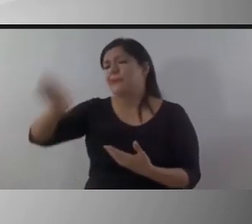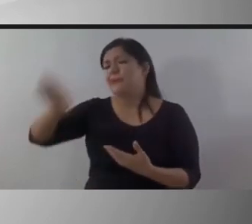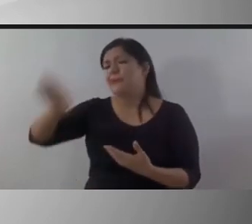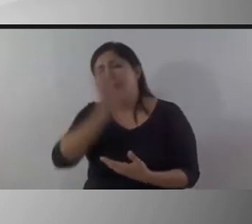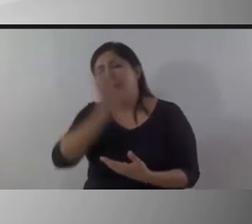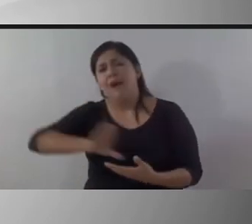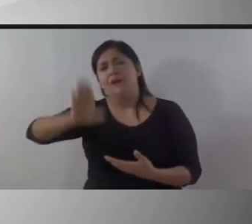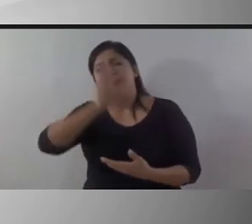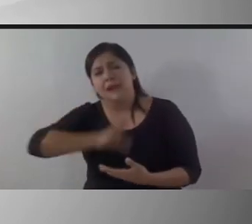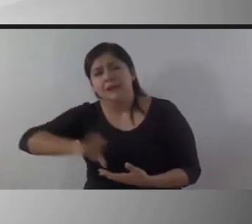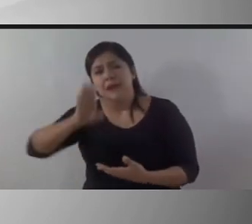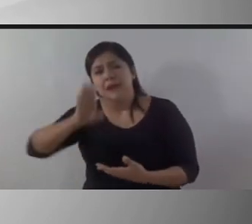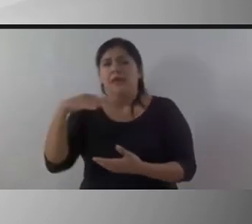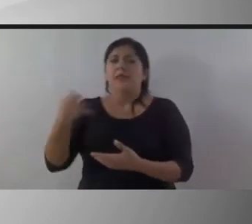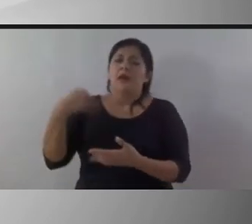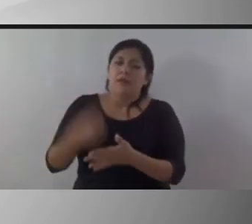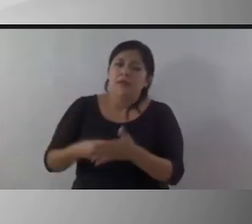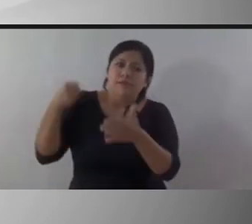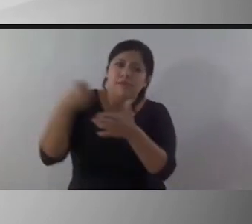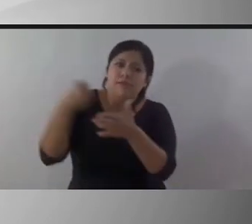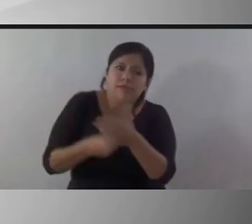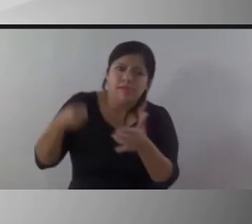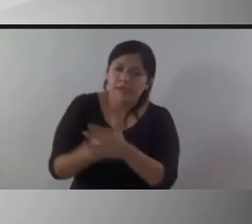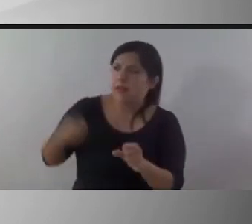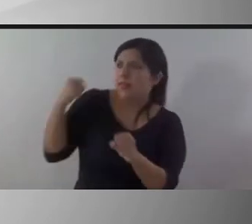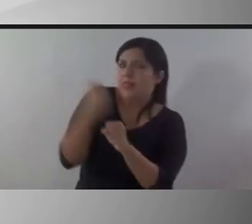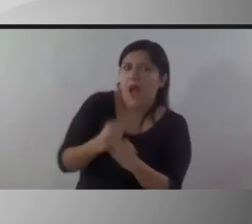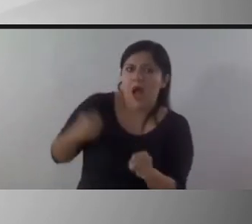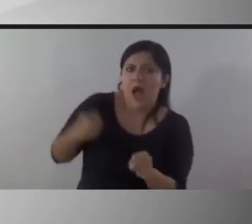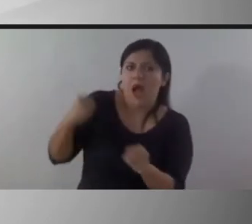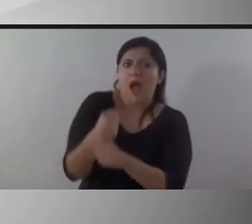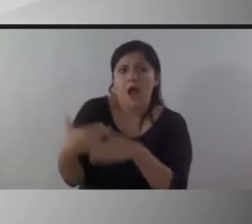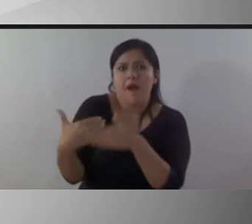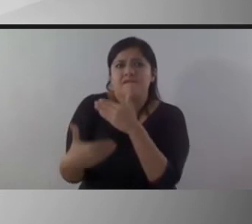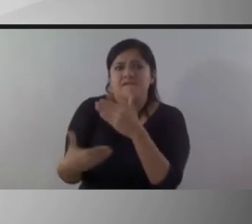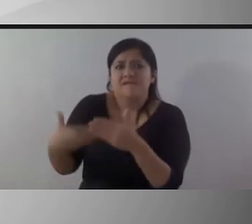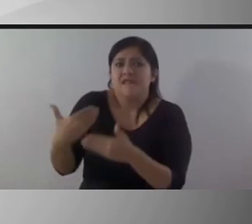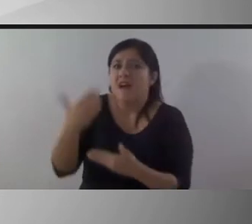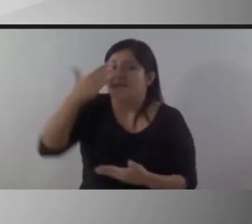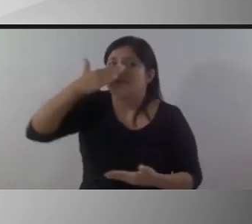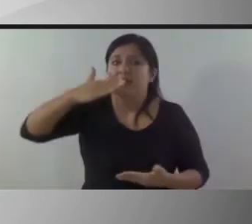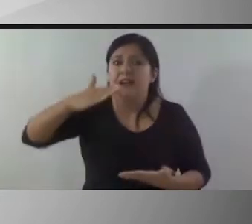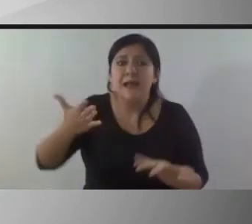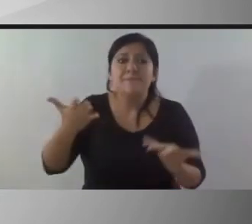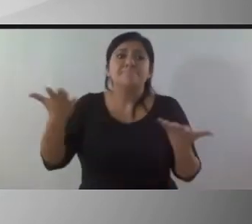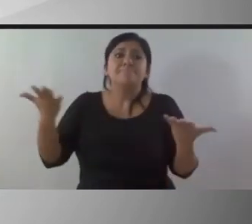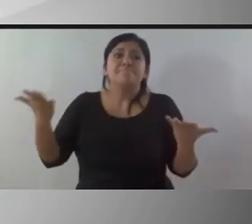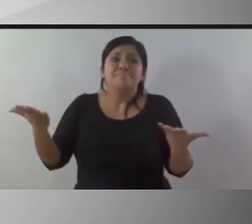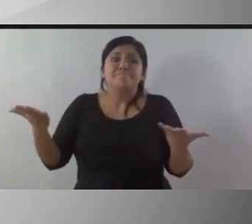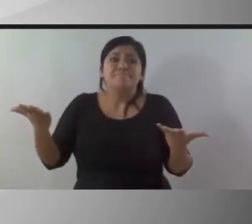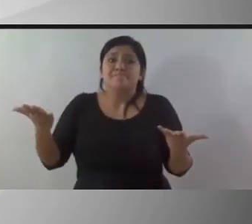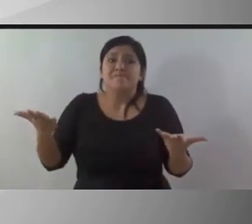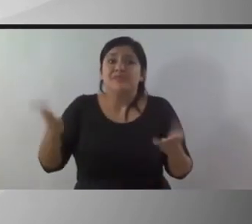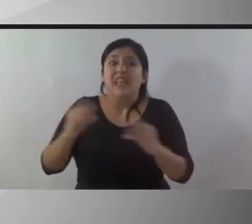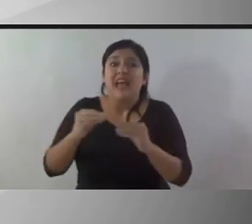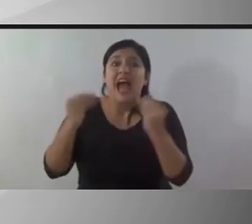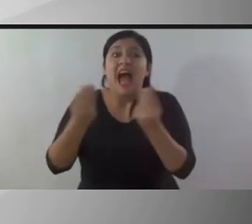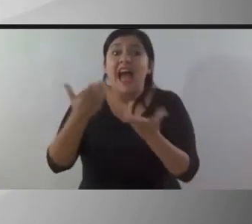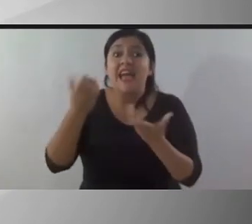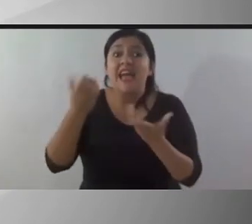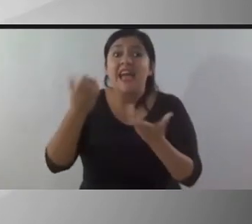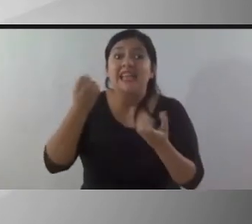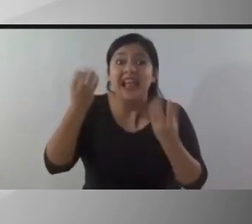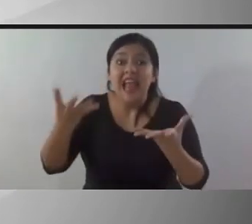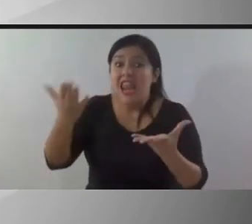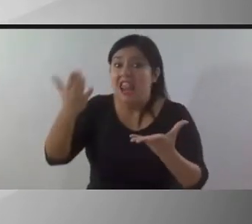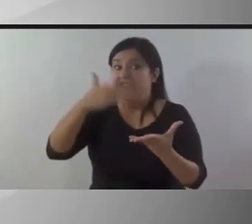trabajo para conseguir resultados que a lo mejor no vamos a llegar a ver en el transcurso de nuestras vidas.